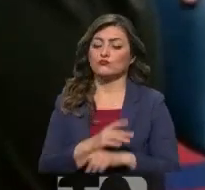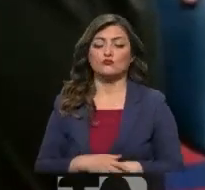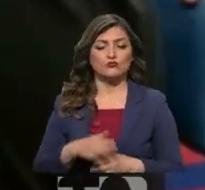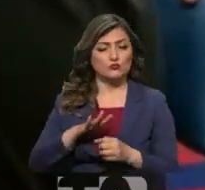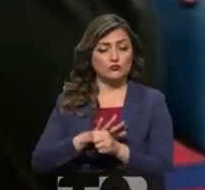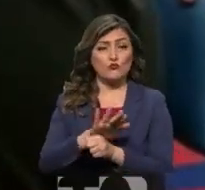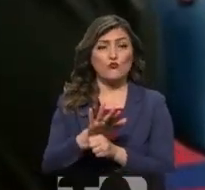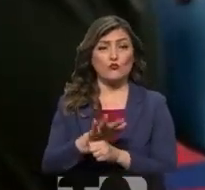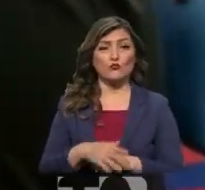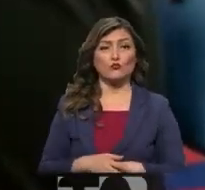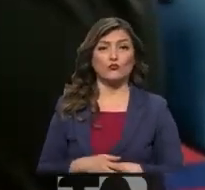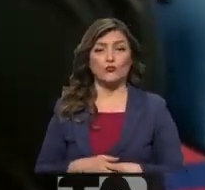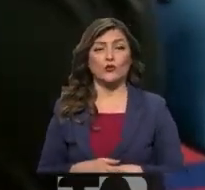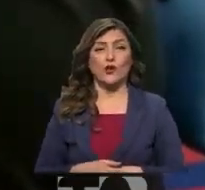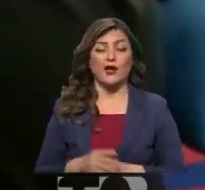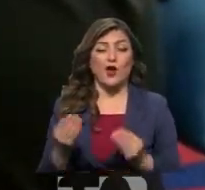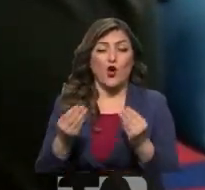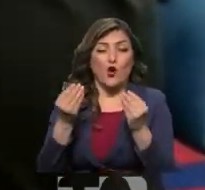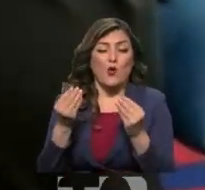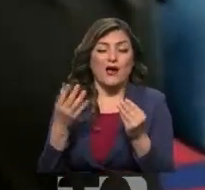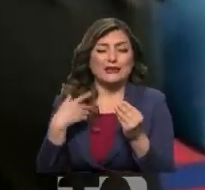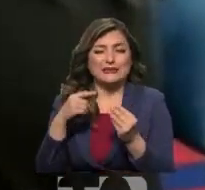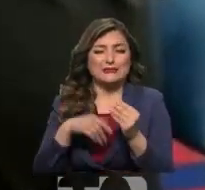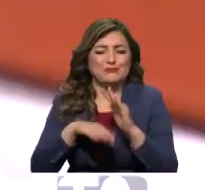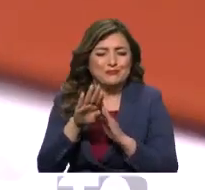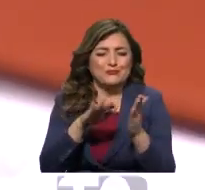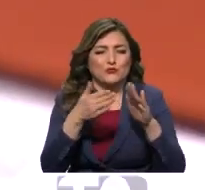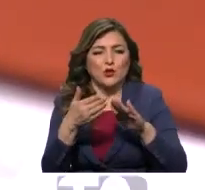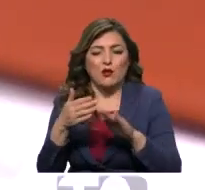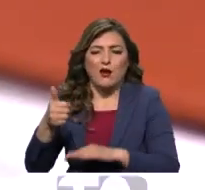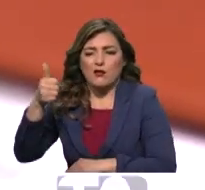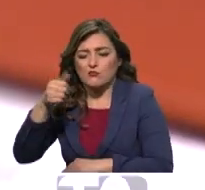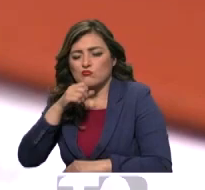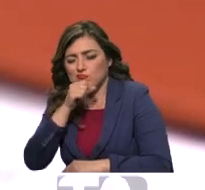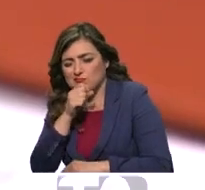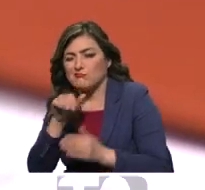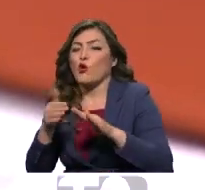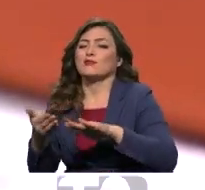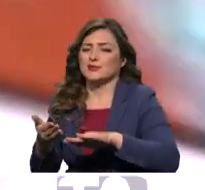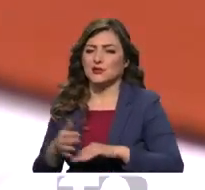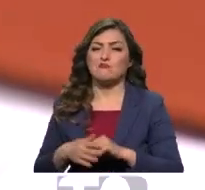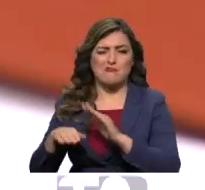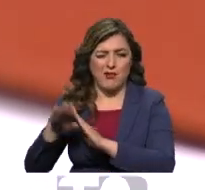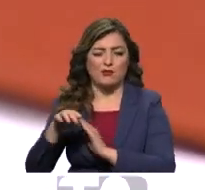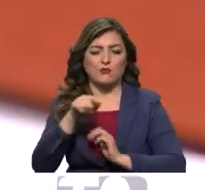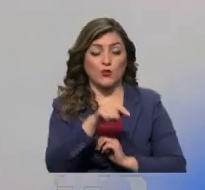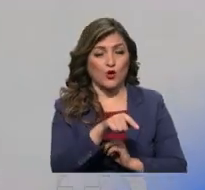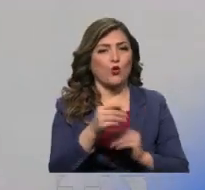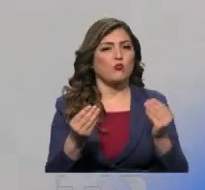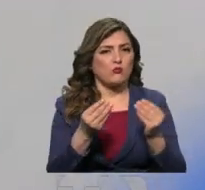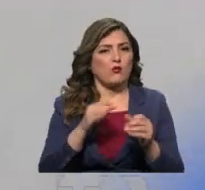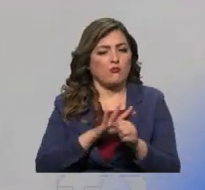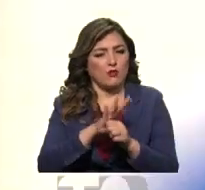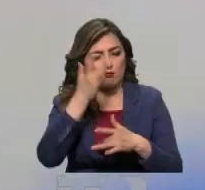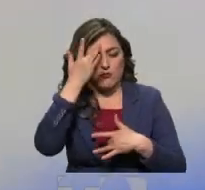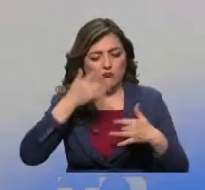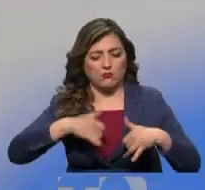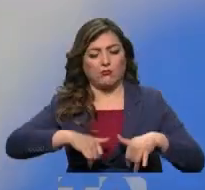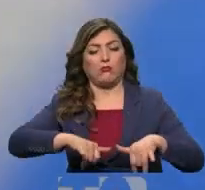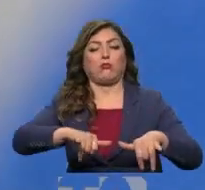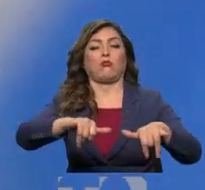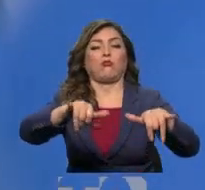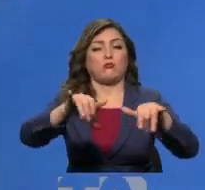COVID-19 no es tan mortal en jóvenes y en adolescentes como en adultos, puede dar lugar a que los jóvenes y niños tengan COVID prolongado, es